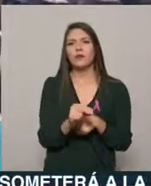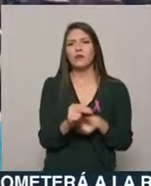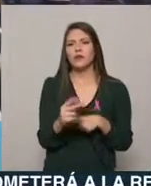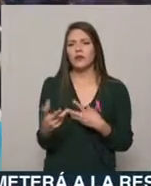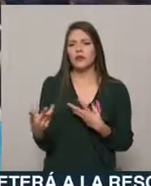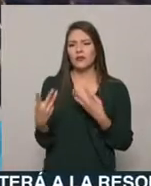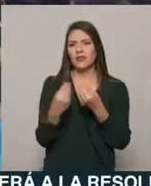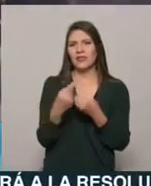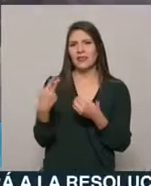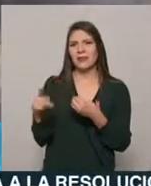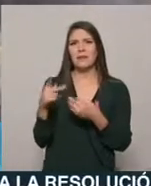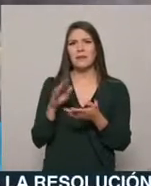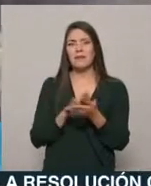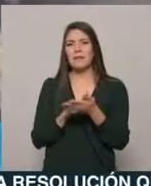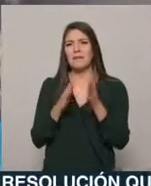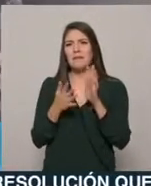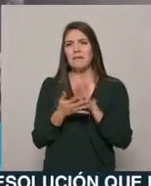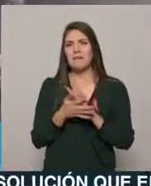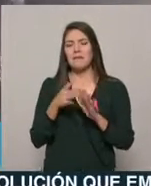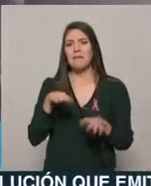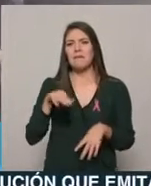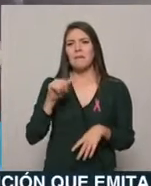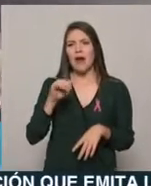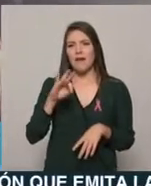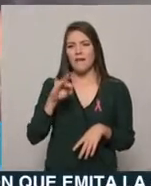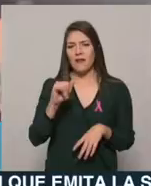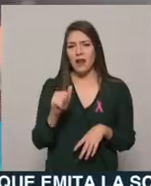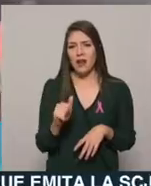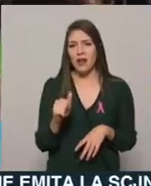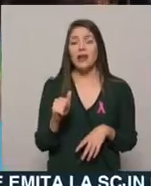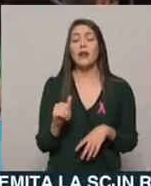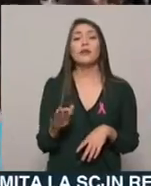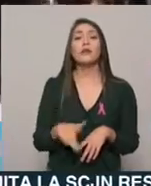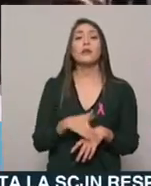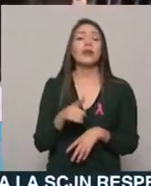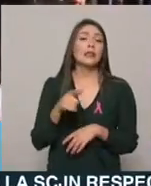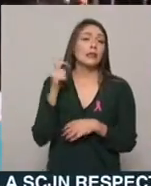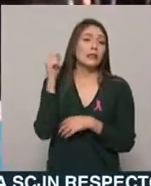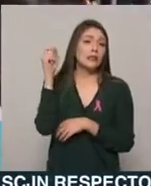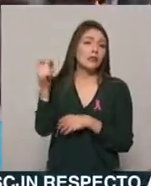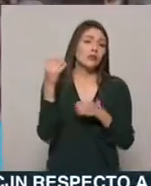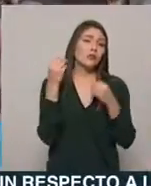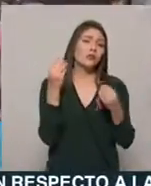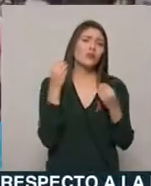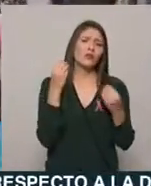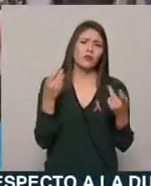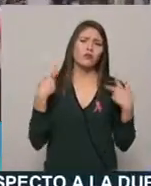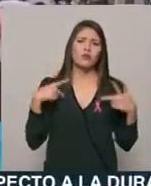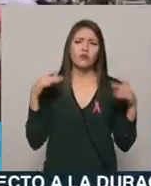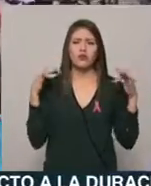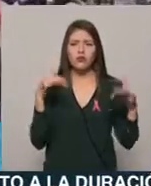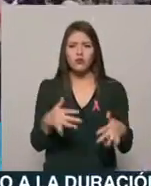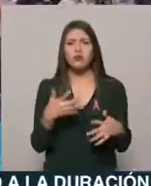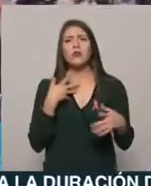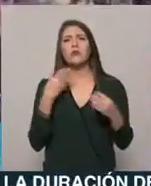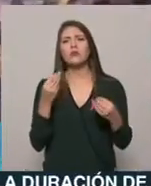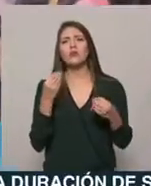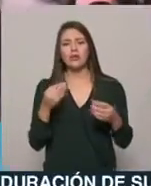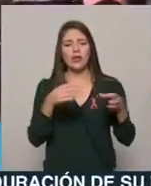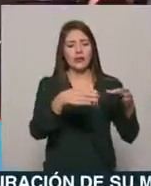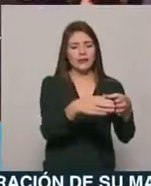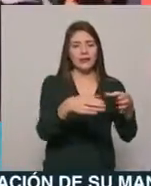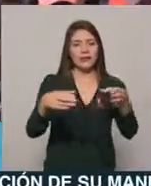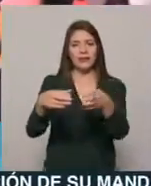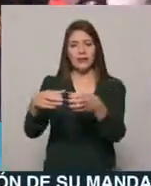mafia. Me refiero porque el sindicato es muy grande, tiene muchas secciones, muchos líderes de secciones. De los